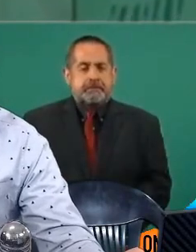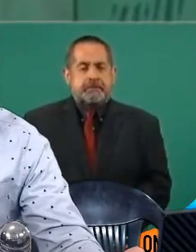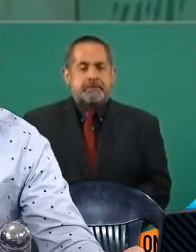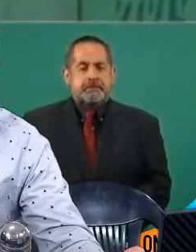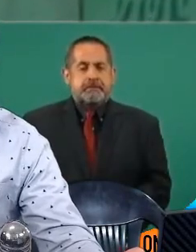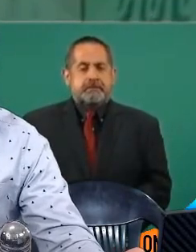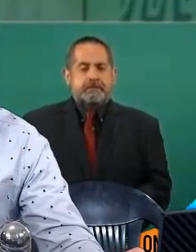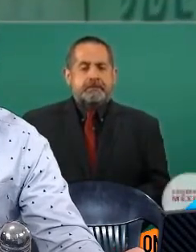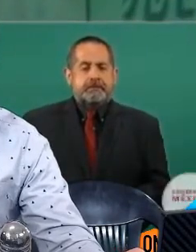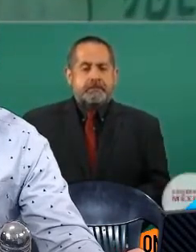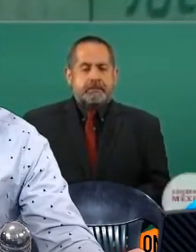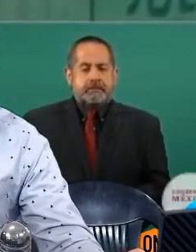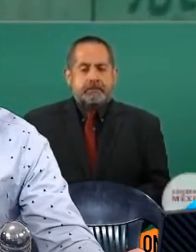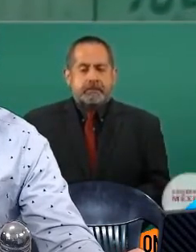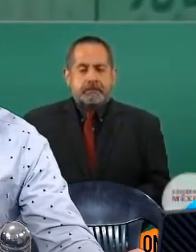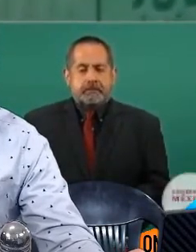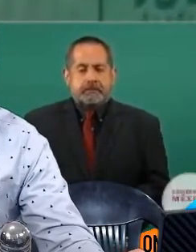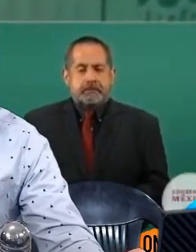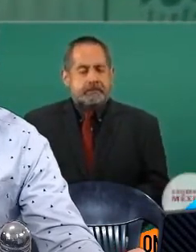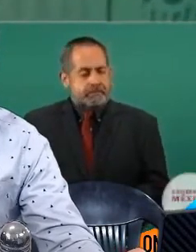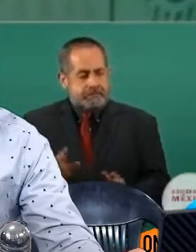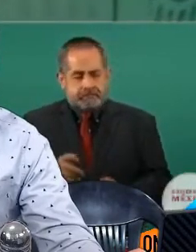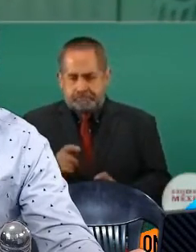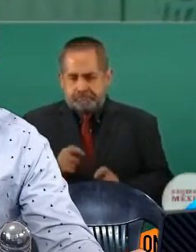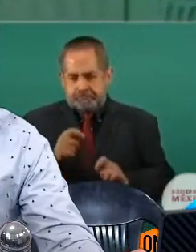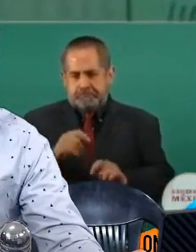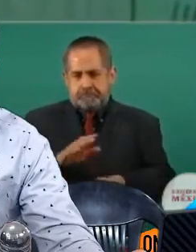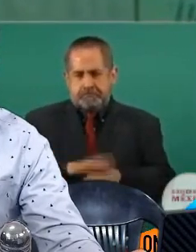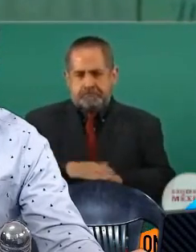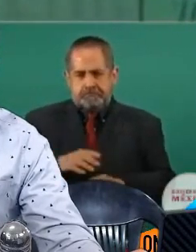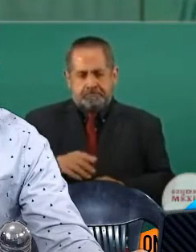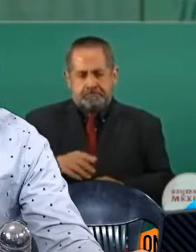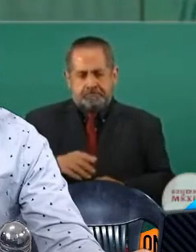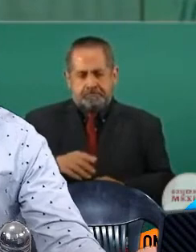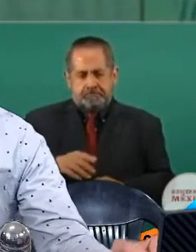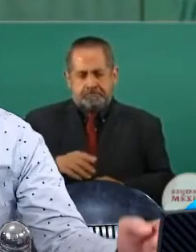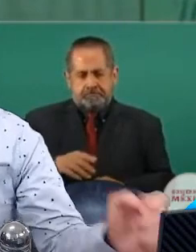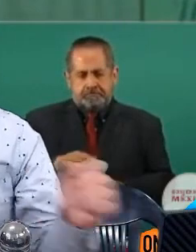Entonces, ahí les dejo de tarea de que escojan.